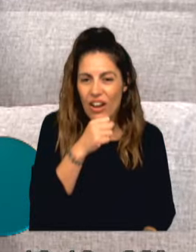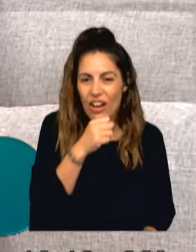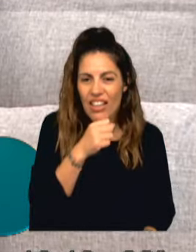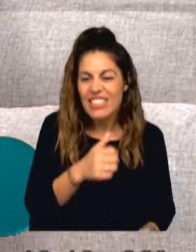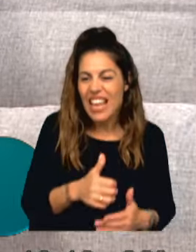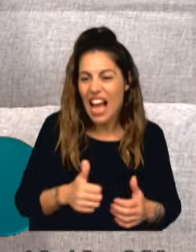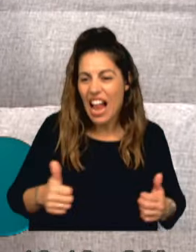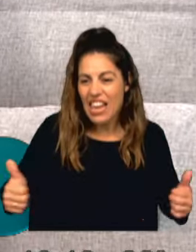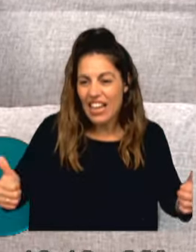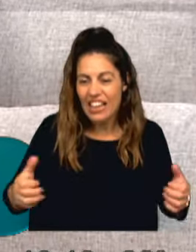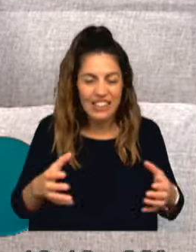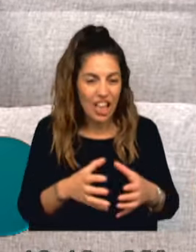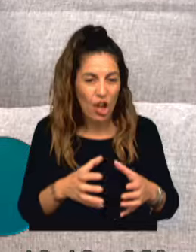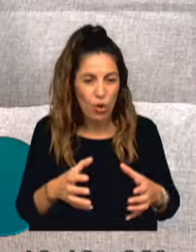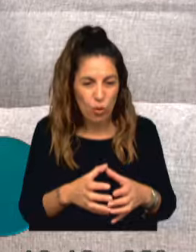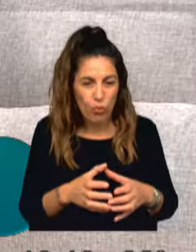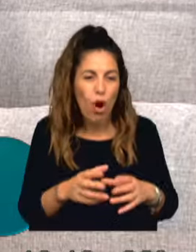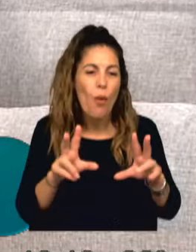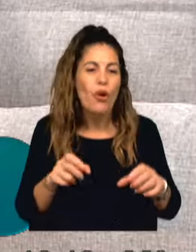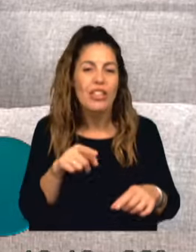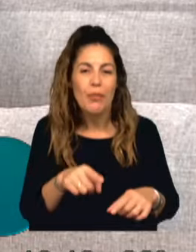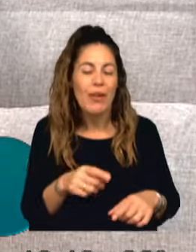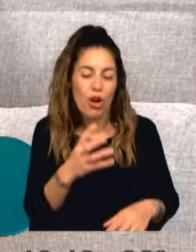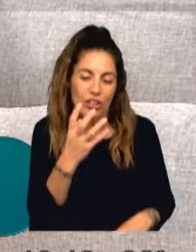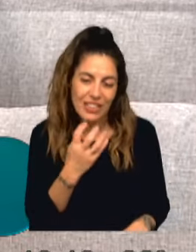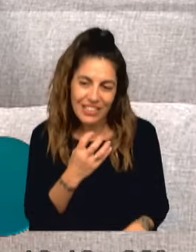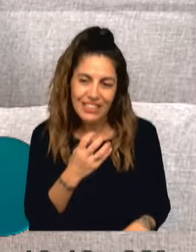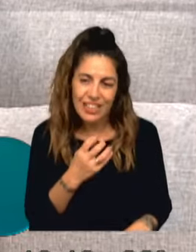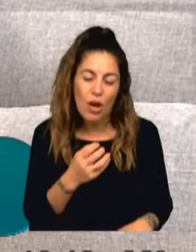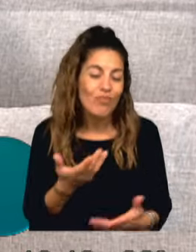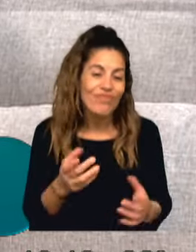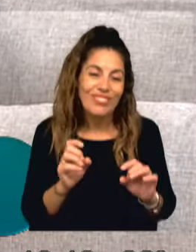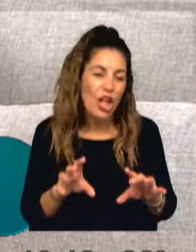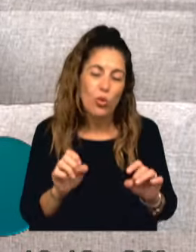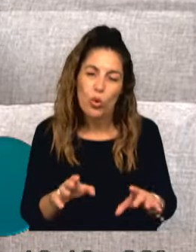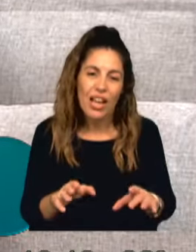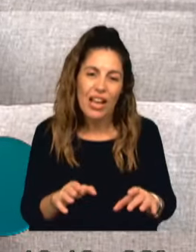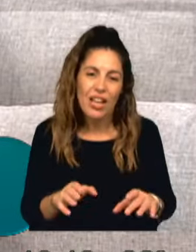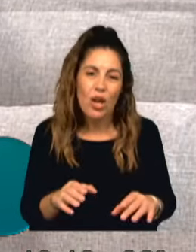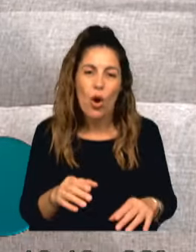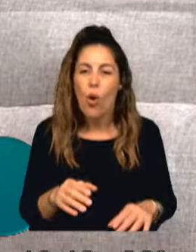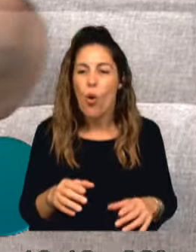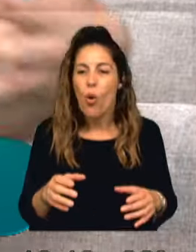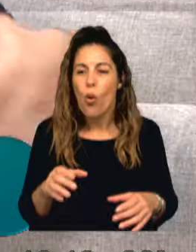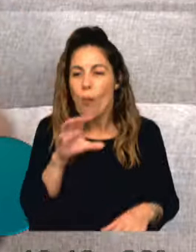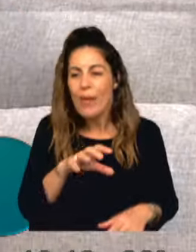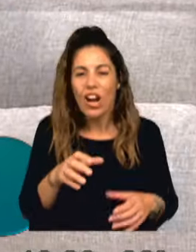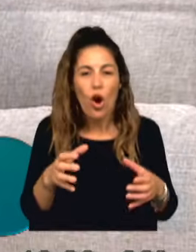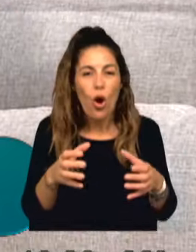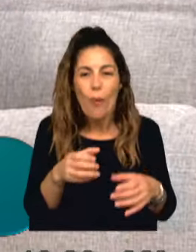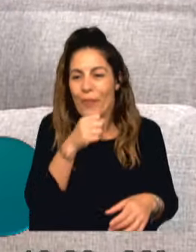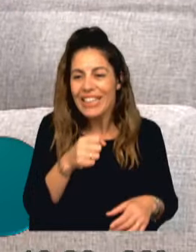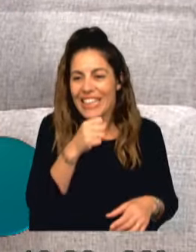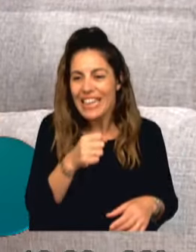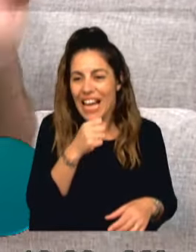alejarse del grupo por una cuestión Y acá es cuando te pones triste por una cuestión media innata y es que un perro veterano un grupo que se va desplazando no le